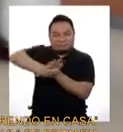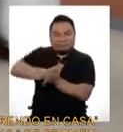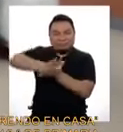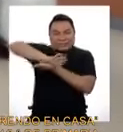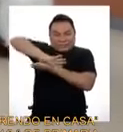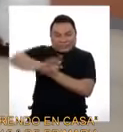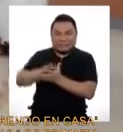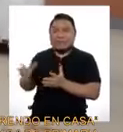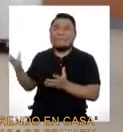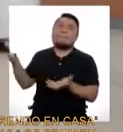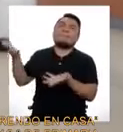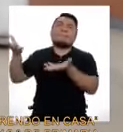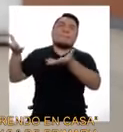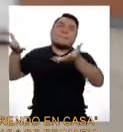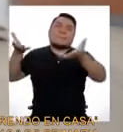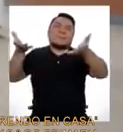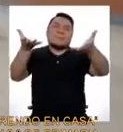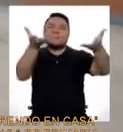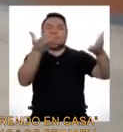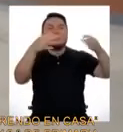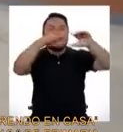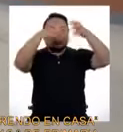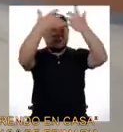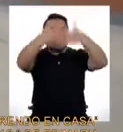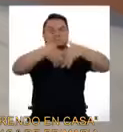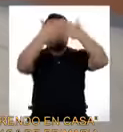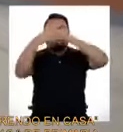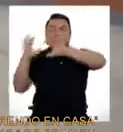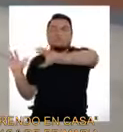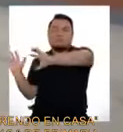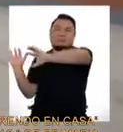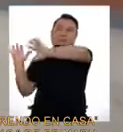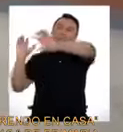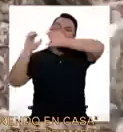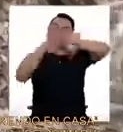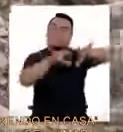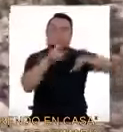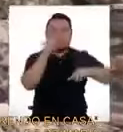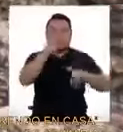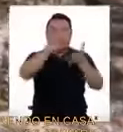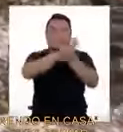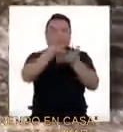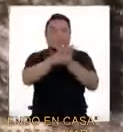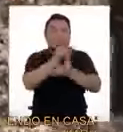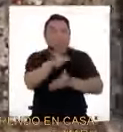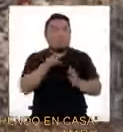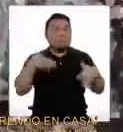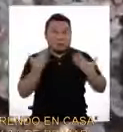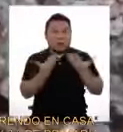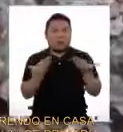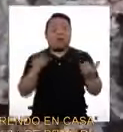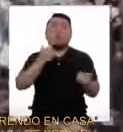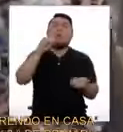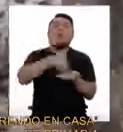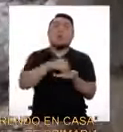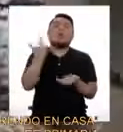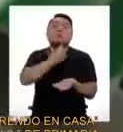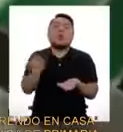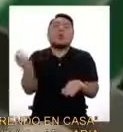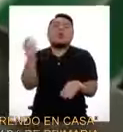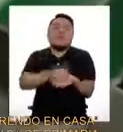destinada a procesar todo el material que hemos visto antes. Y el comienzo va aquí. Con los residuos se pueden hacer muchas cosas. Si se trata de una botella